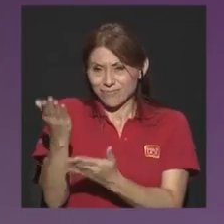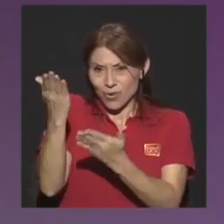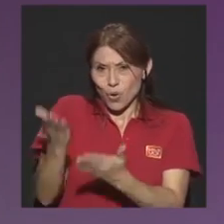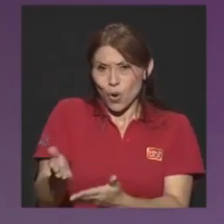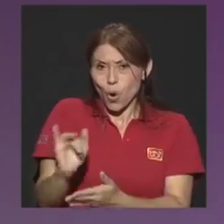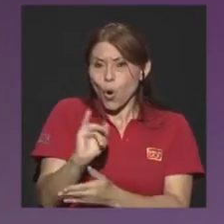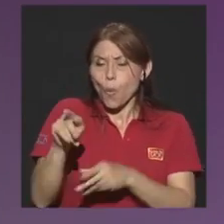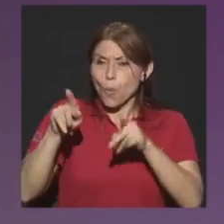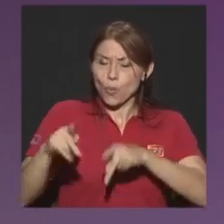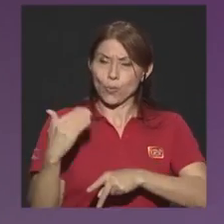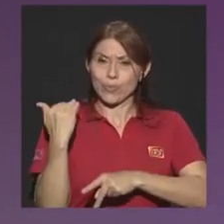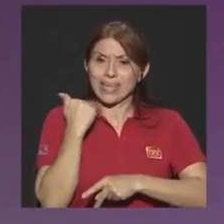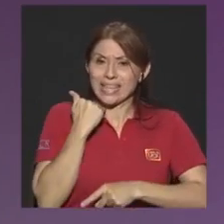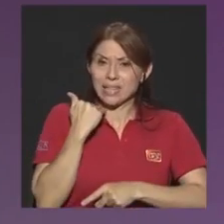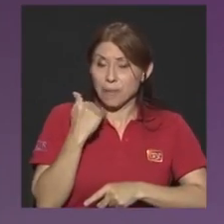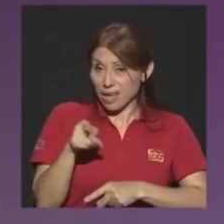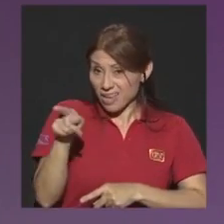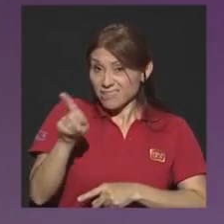a la comunidad que lee,